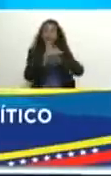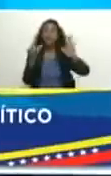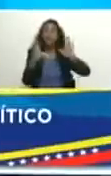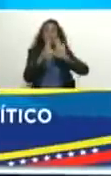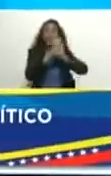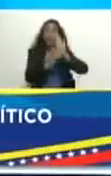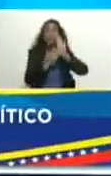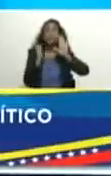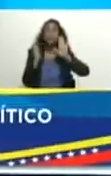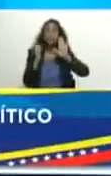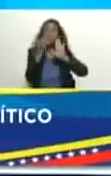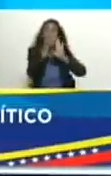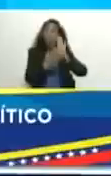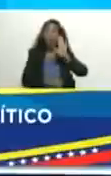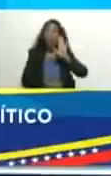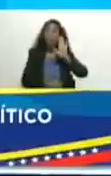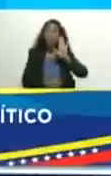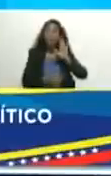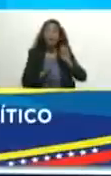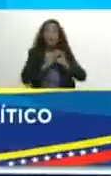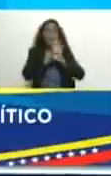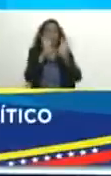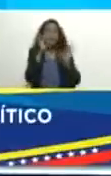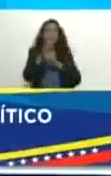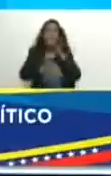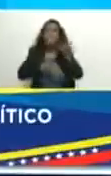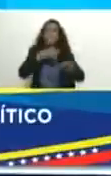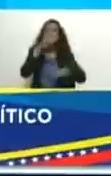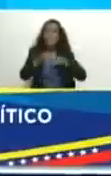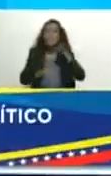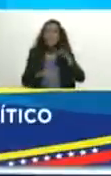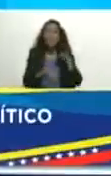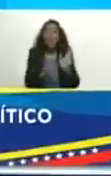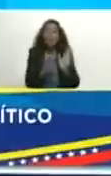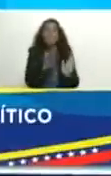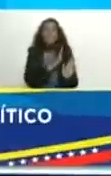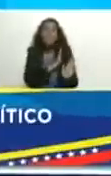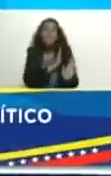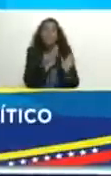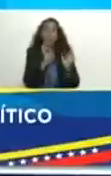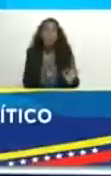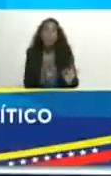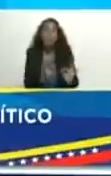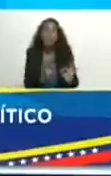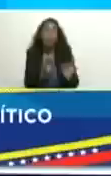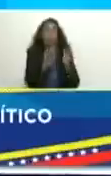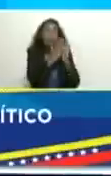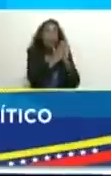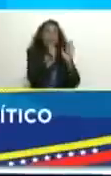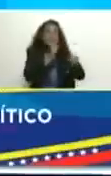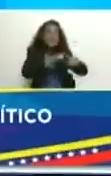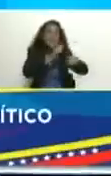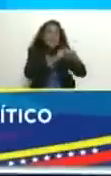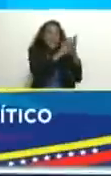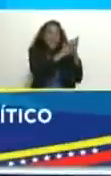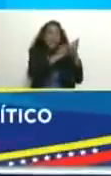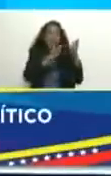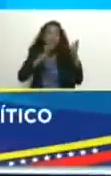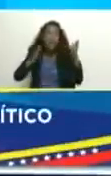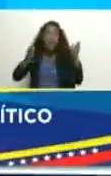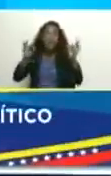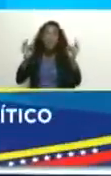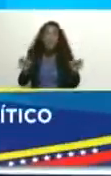de Venezuela, que de manera taxativa expresa que los asuntos de especial trascendencia para la